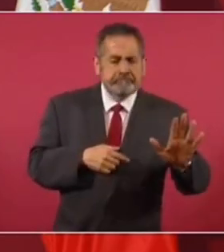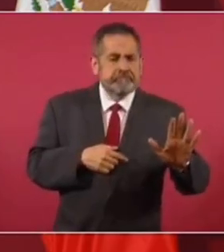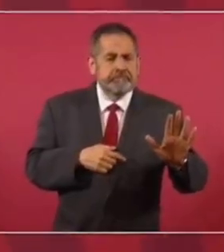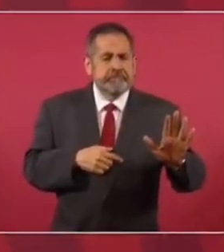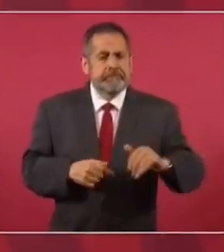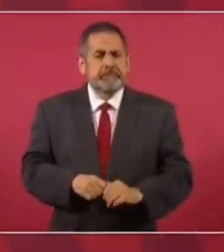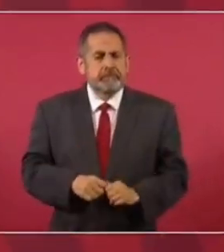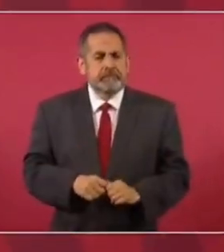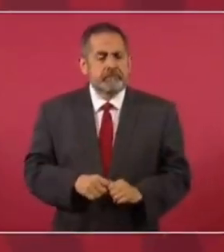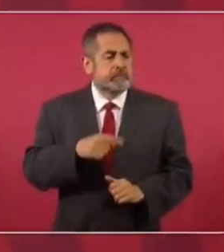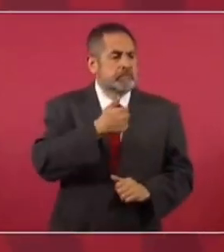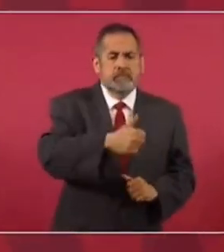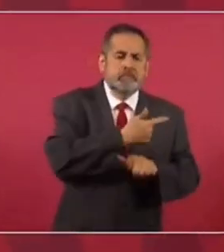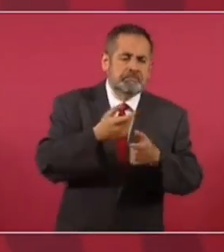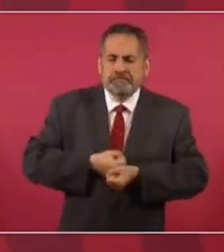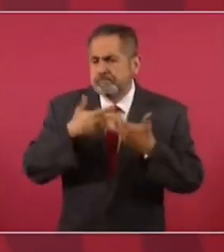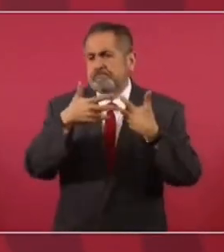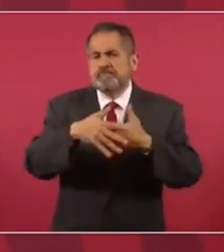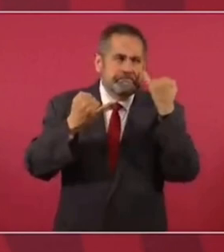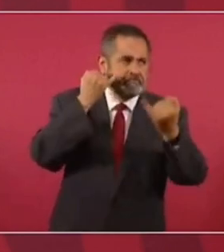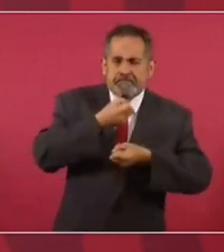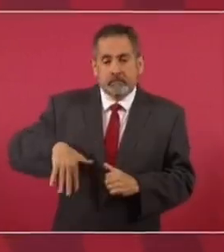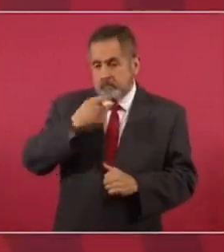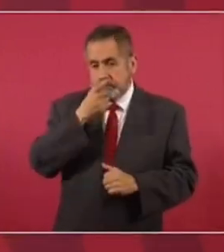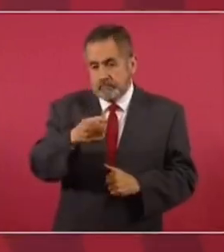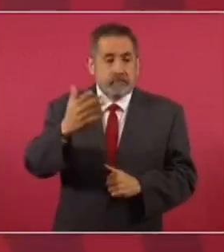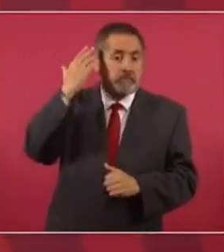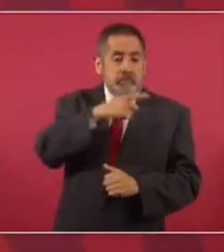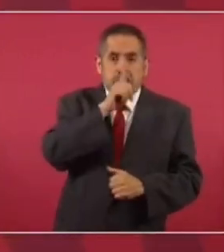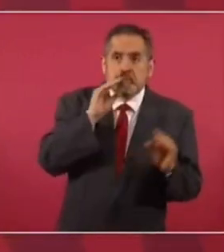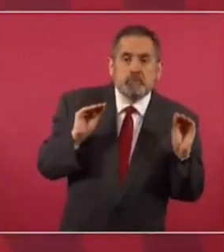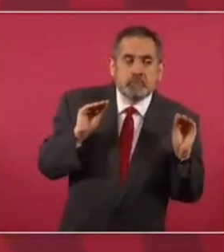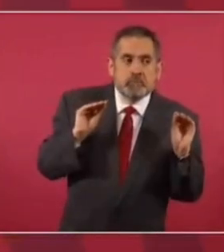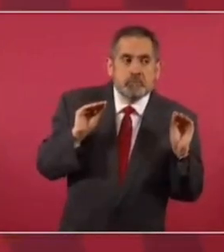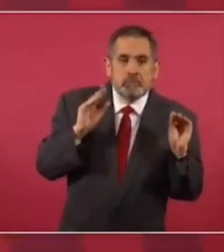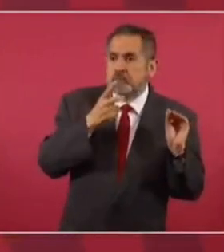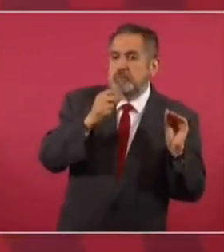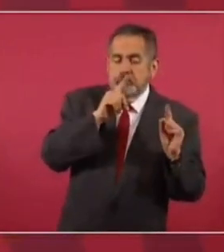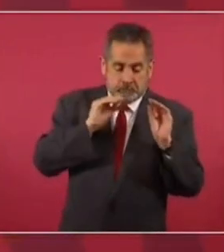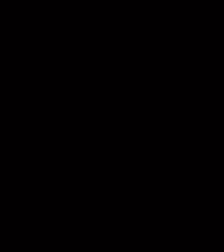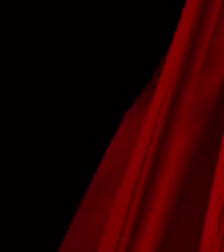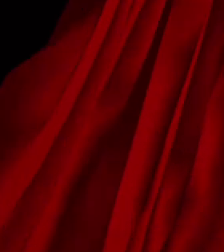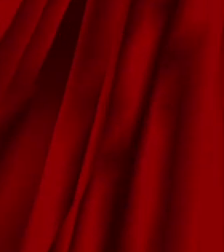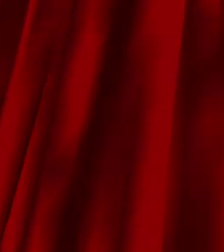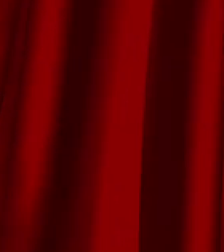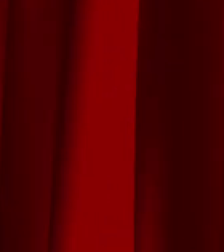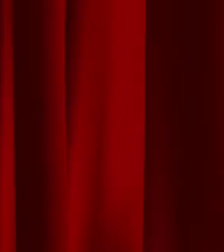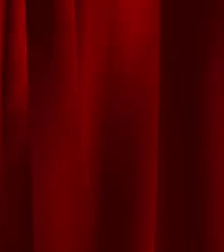de la libre manifestación de las ideas. Pero antes no se atrevía nadie a decirlo.